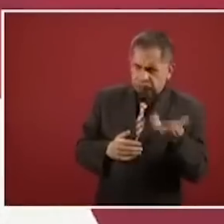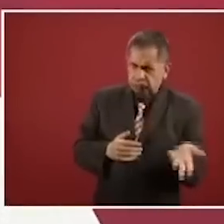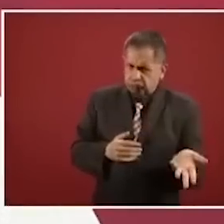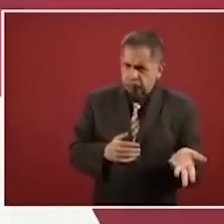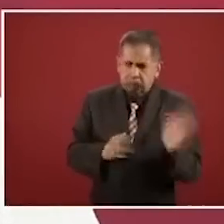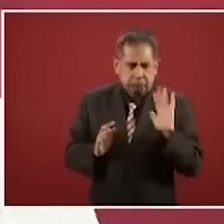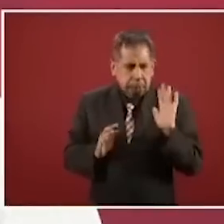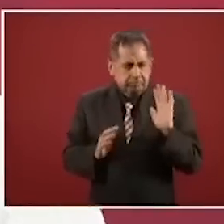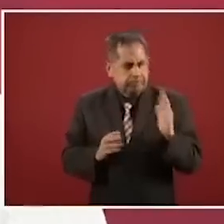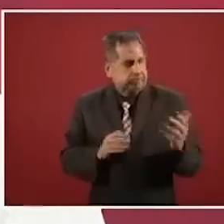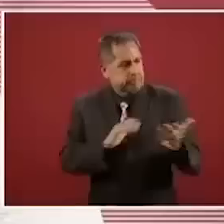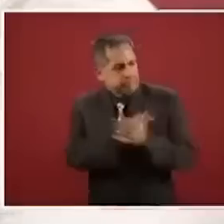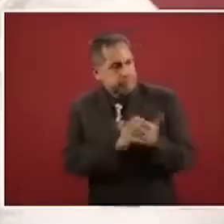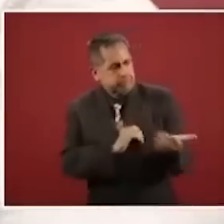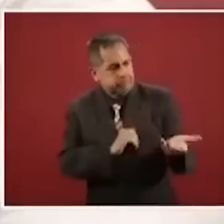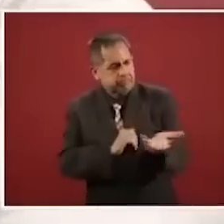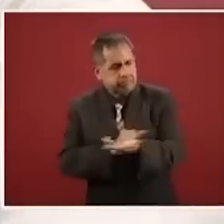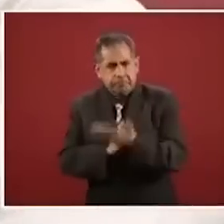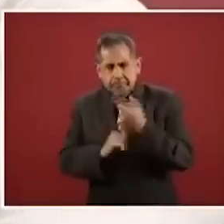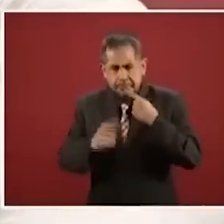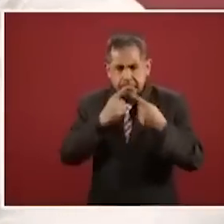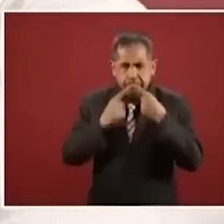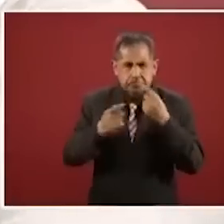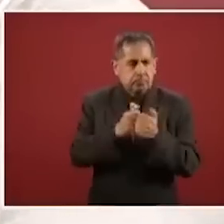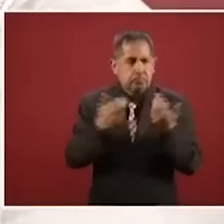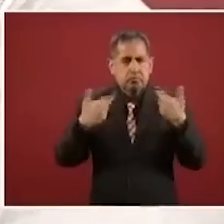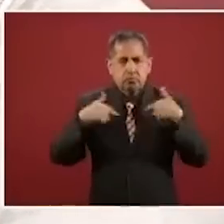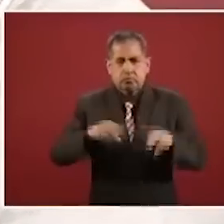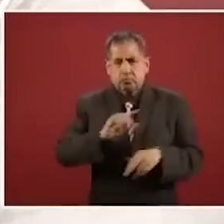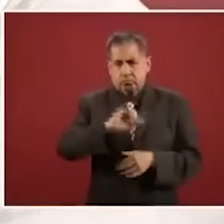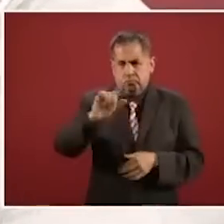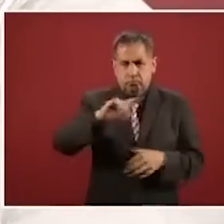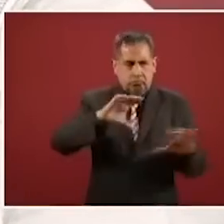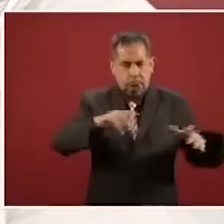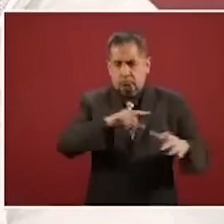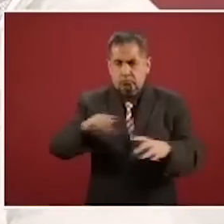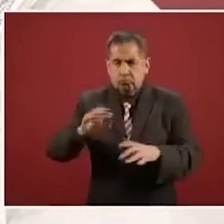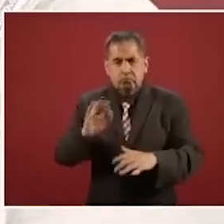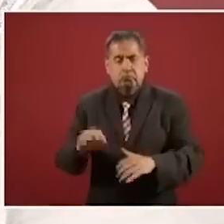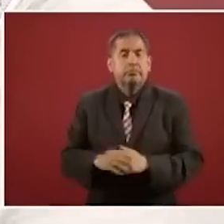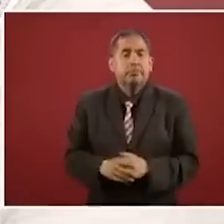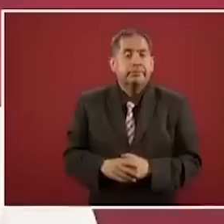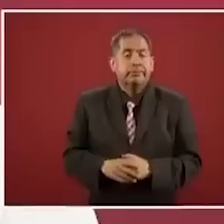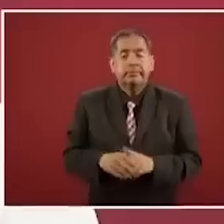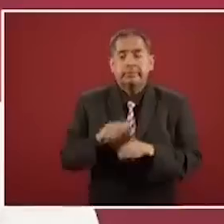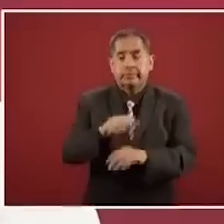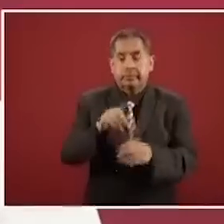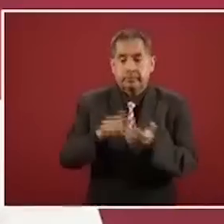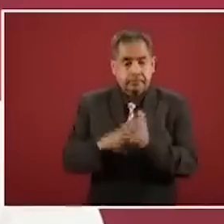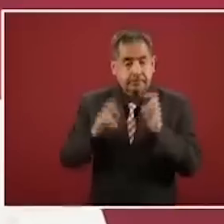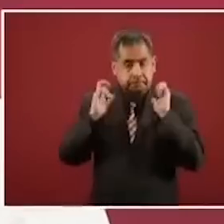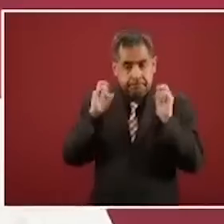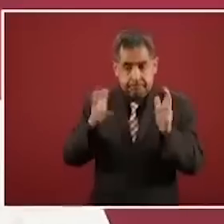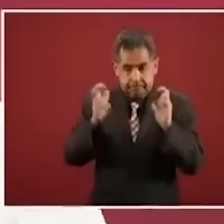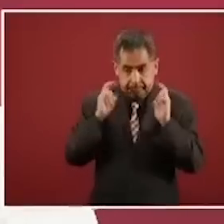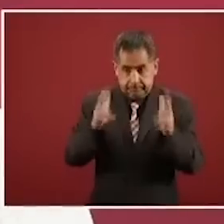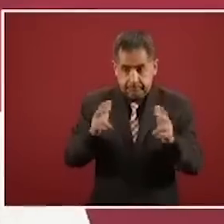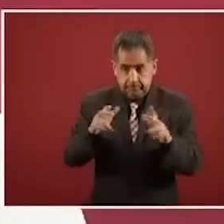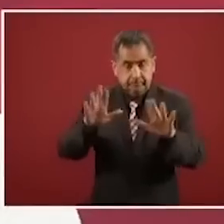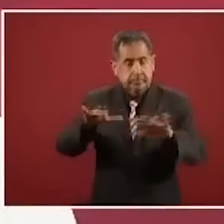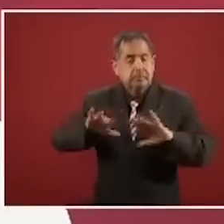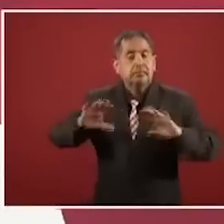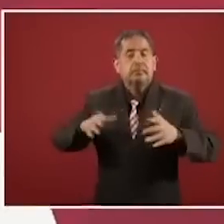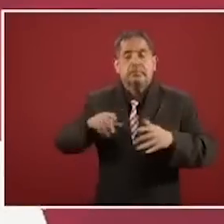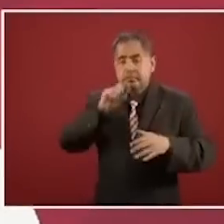de nuestras comunidades a través de sus autoridades e instituciones. Y en lo que concierne a Chiapas, la asamblea se